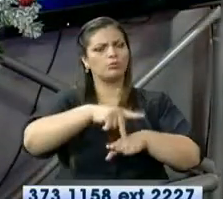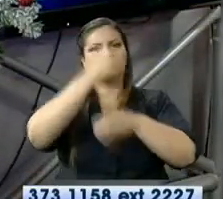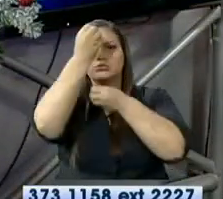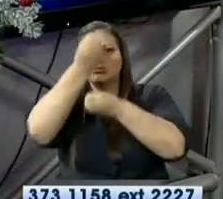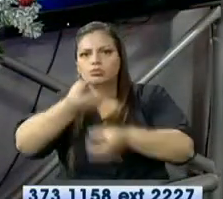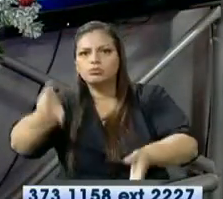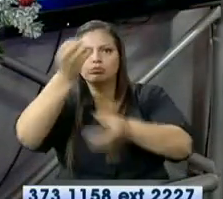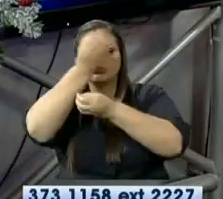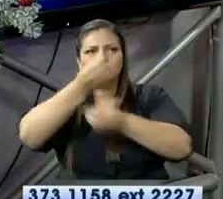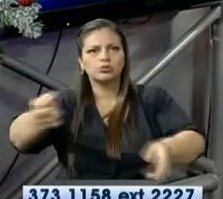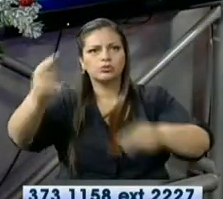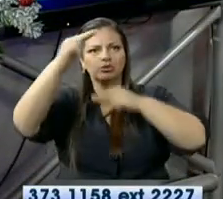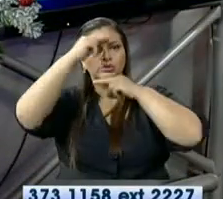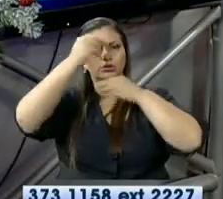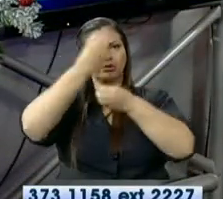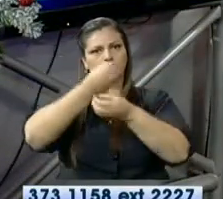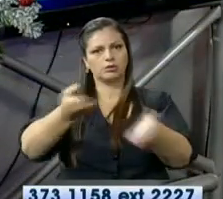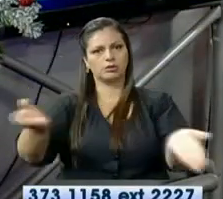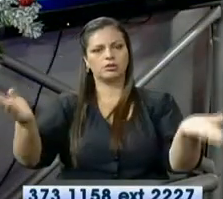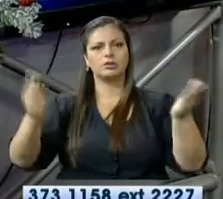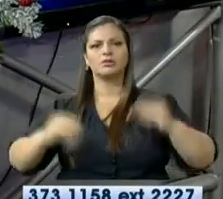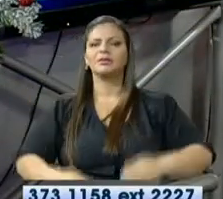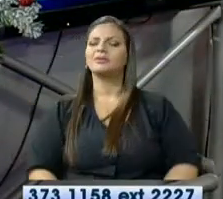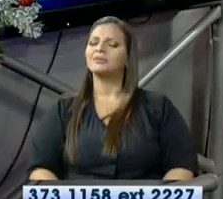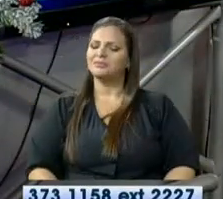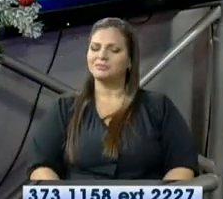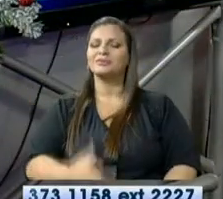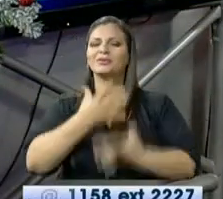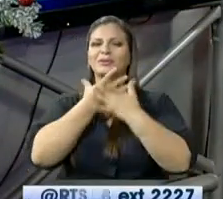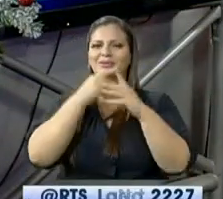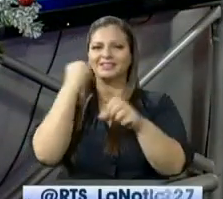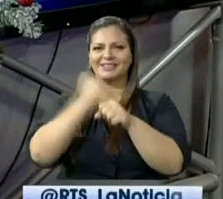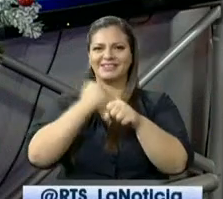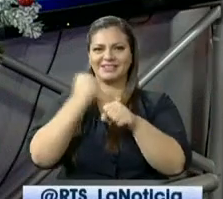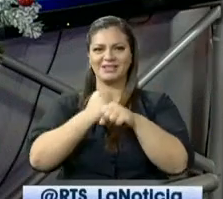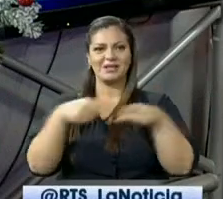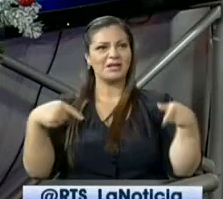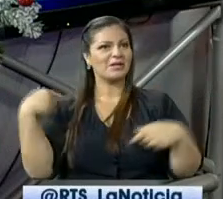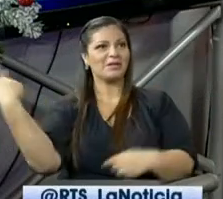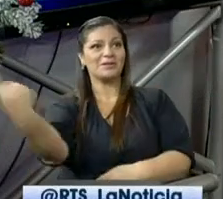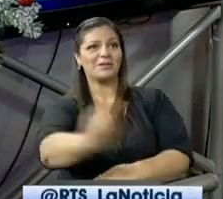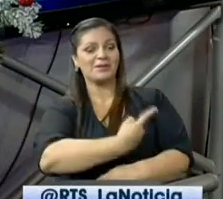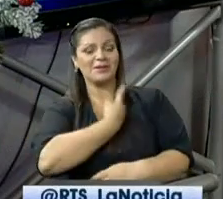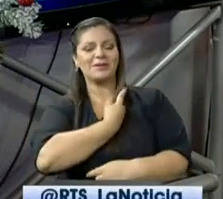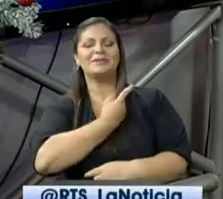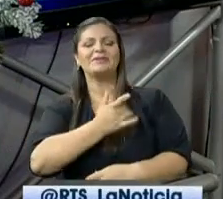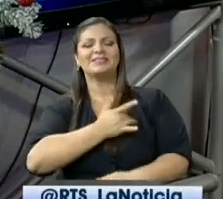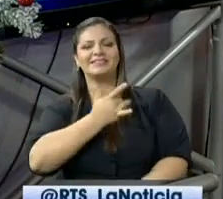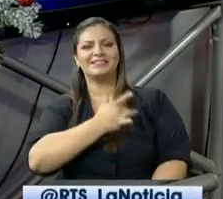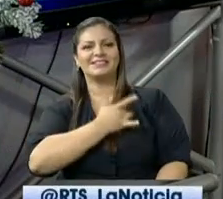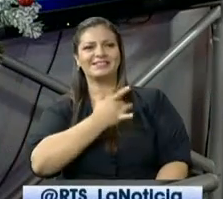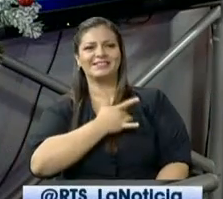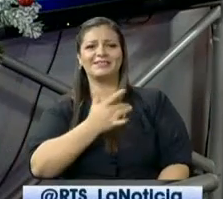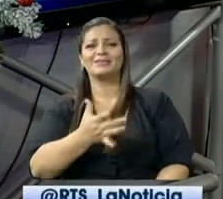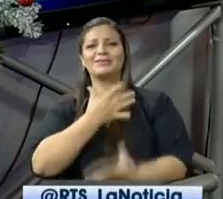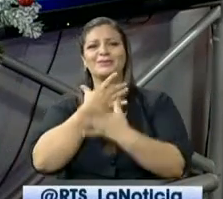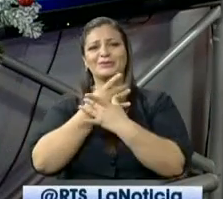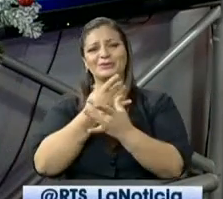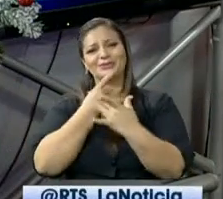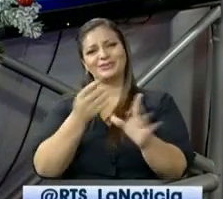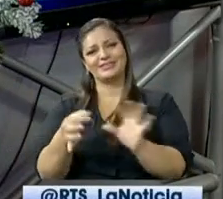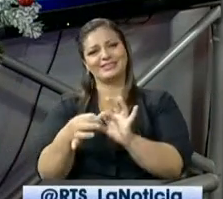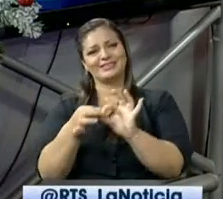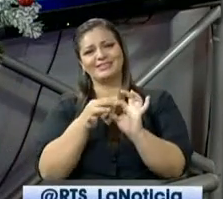con pasión y con cariño en lo que se está haciendo. Todos los que hacemos RTS compartimos esa mística y me encantó eso del romance entre